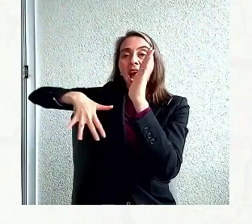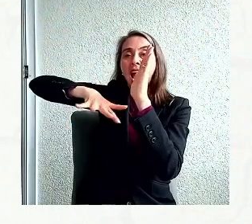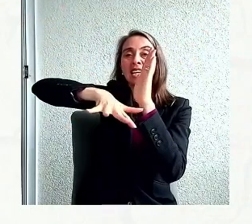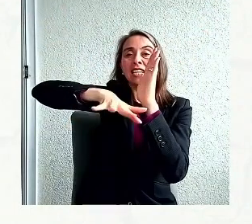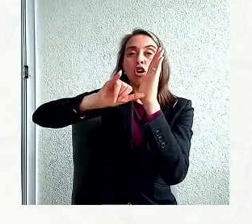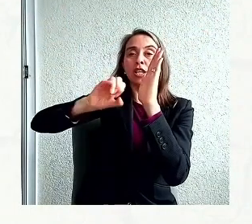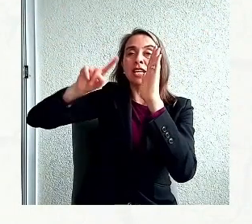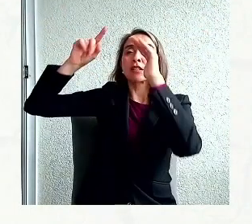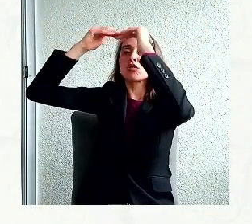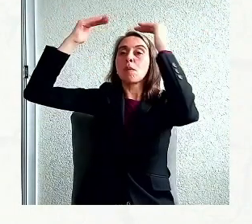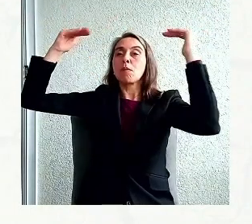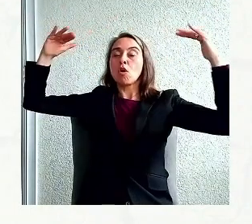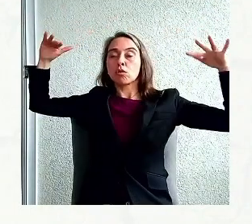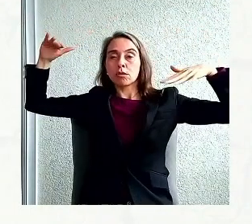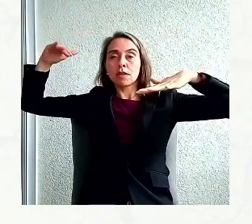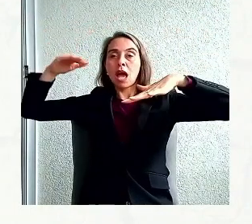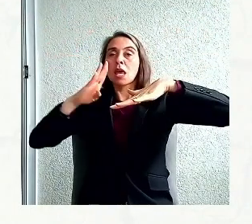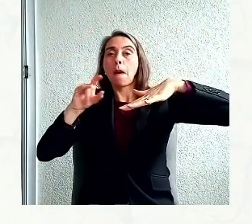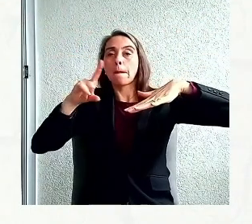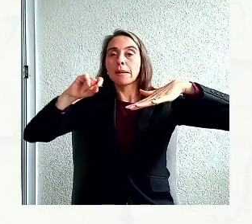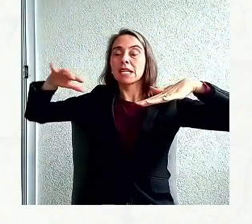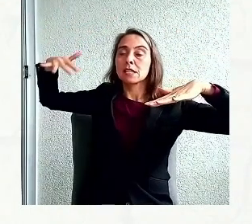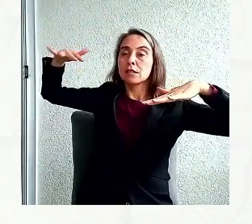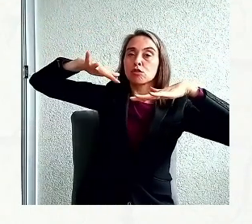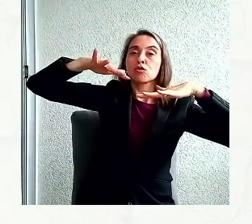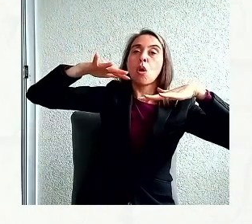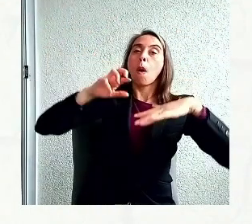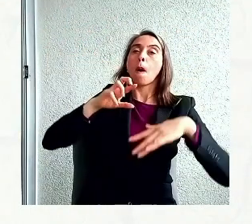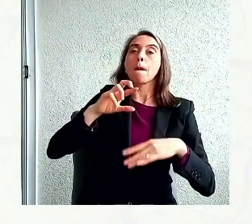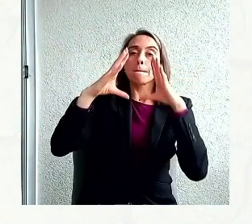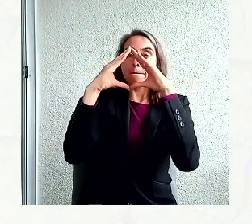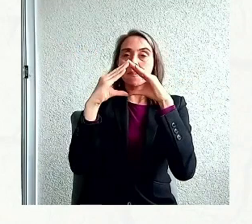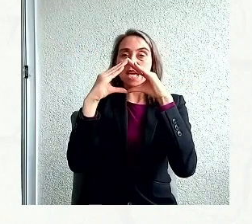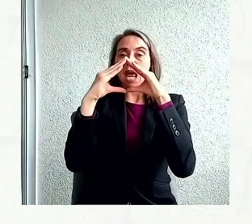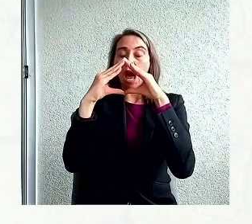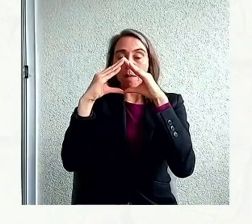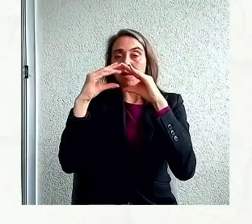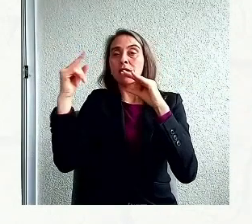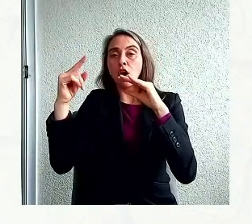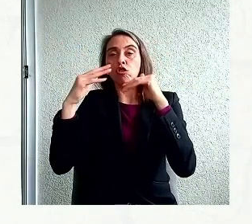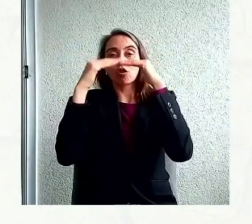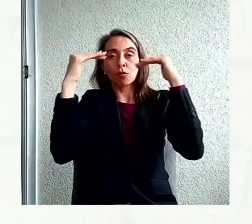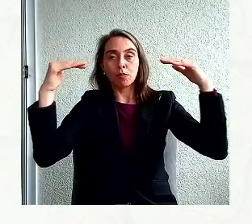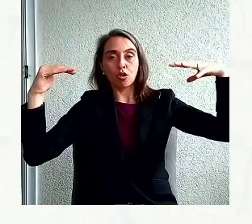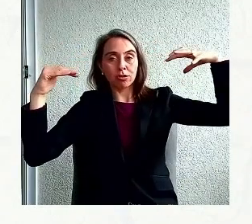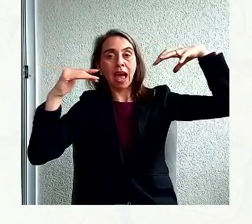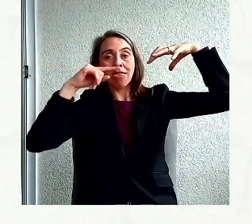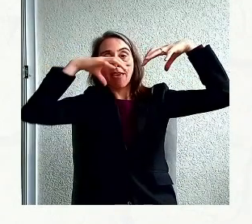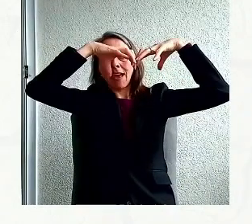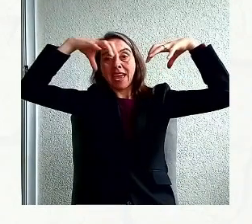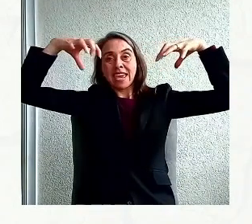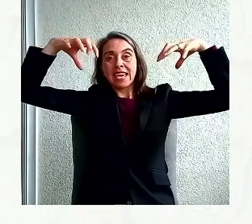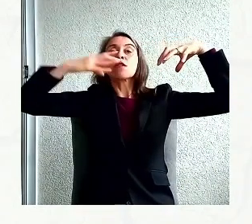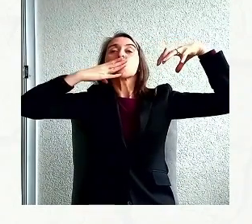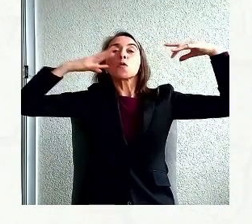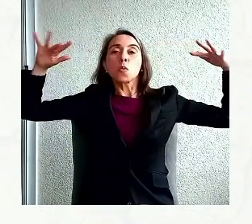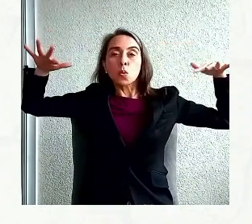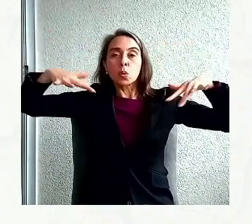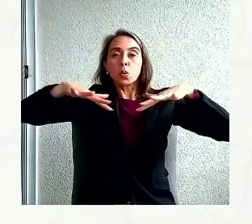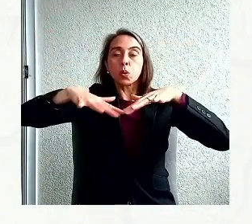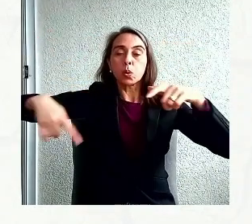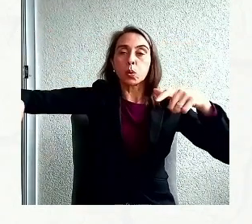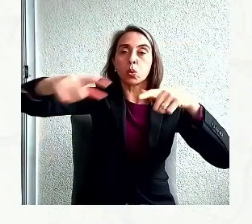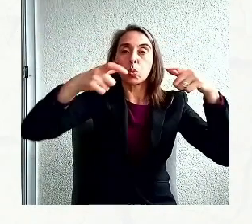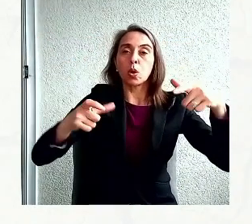presentación. Son glaciares que están obviamente en una cuenca de altura, entre 2.500 y 6.000 metros de altura, y que está muy afectada. Ustedes pueden ver